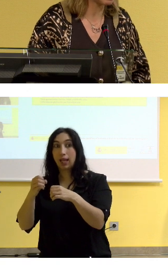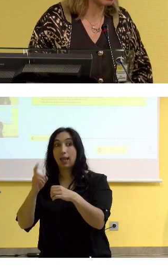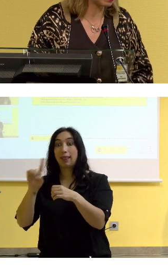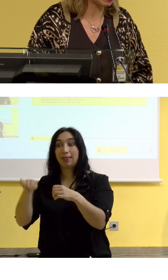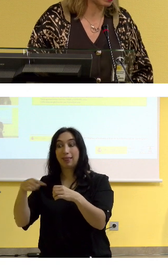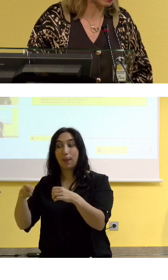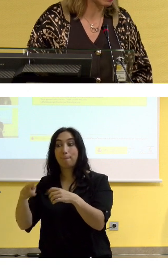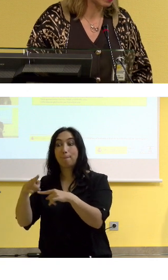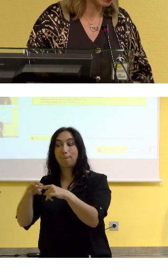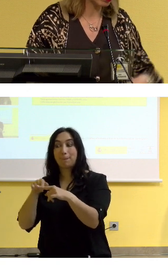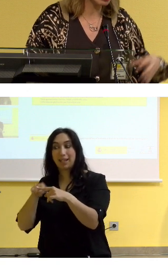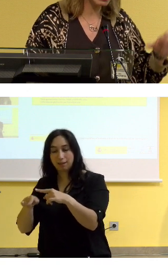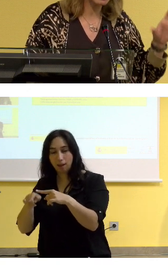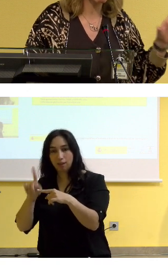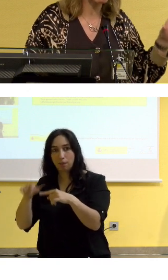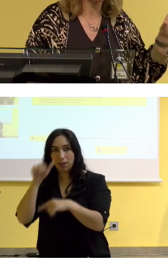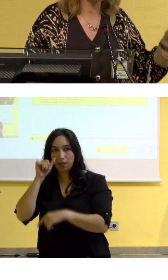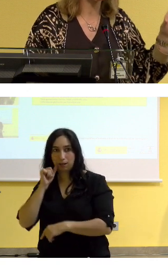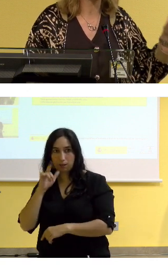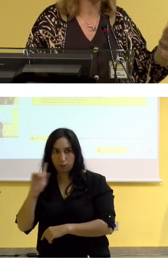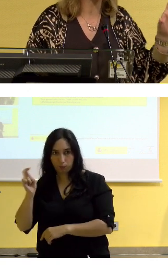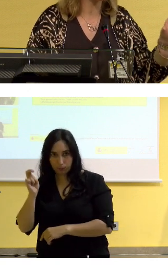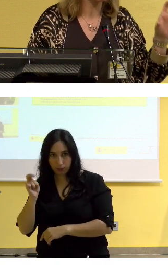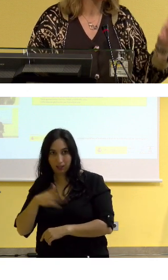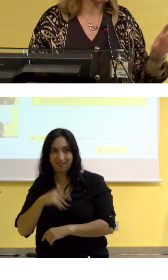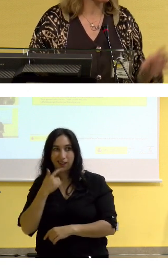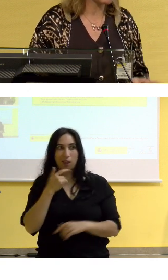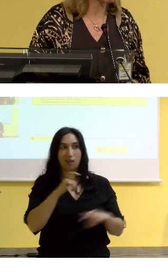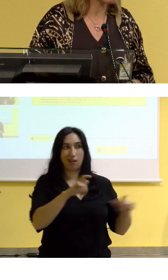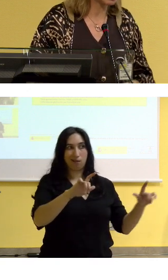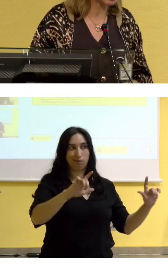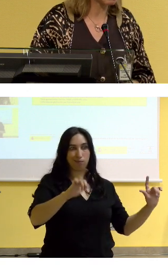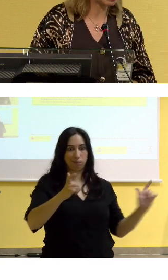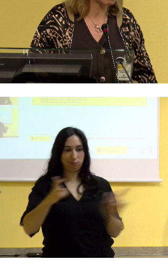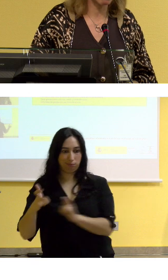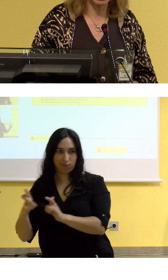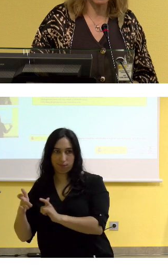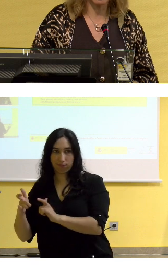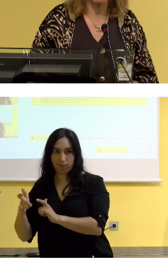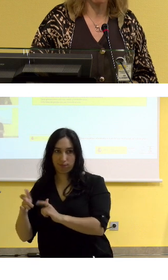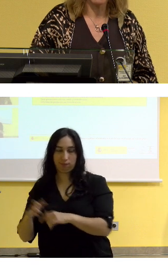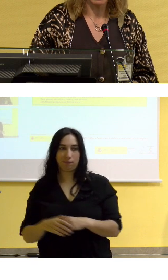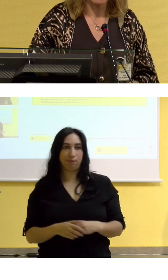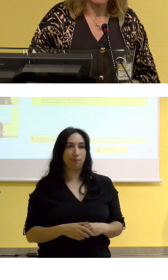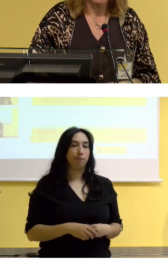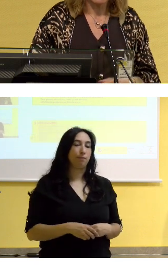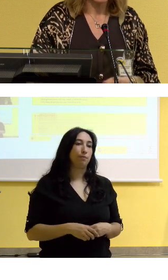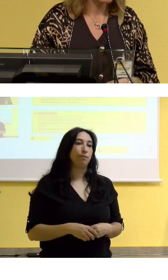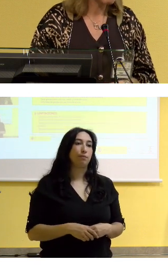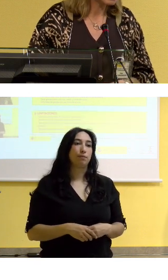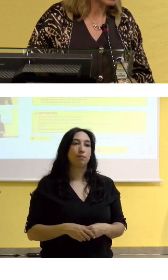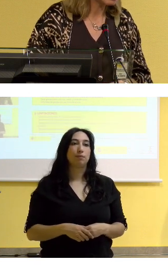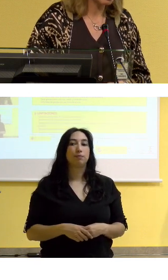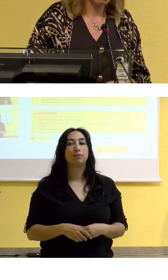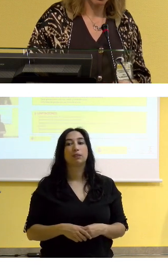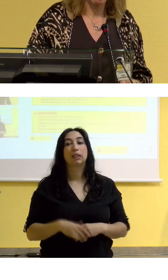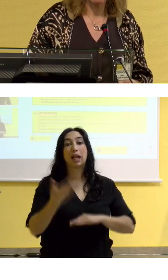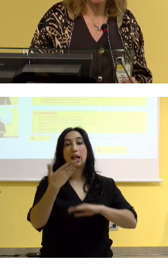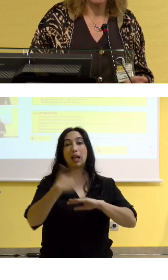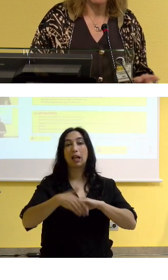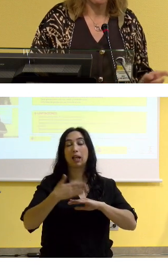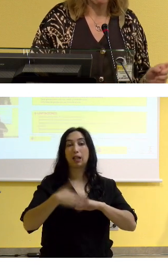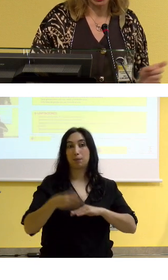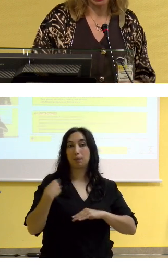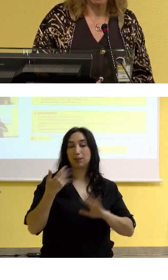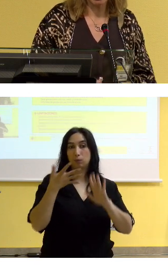van a quedar embarazadas. Eso quiere decir que vamos a ir perdiendo efectivos por el camino, ¿de acuerdo? Las limitaciones, pues como